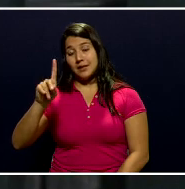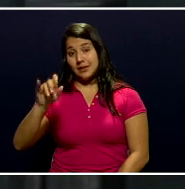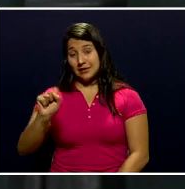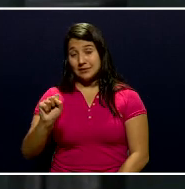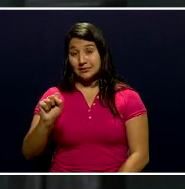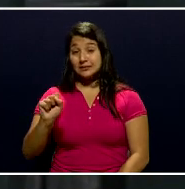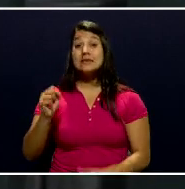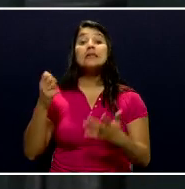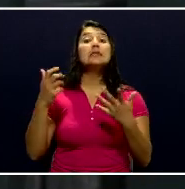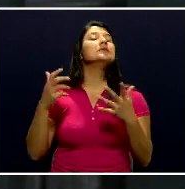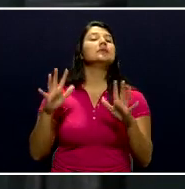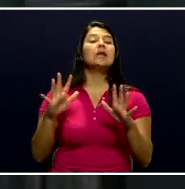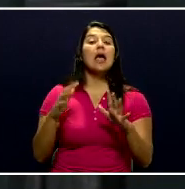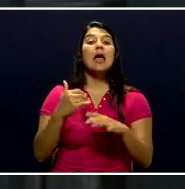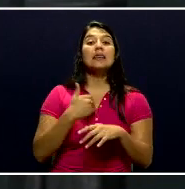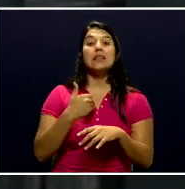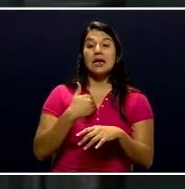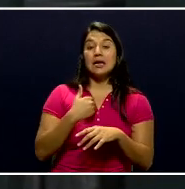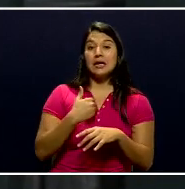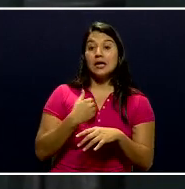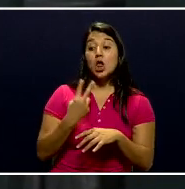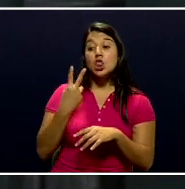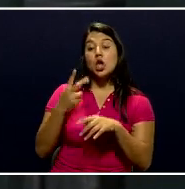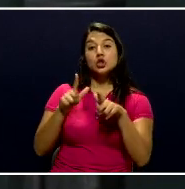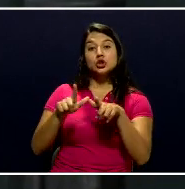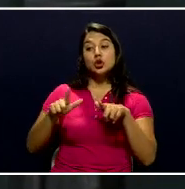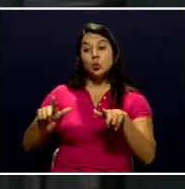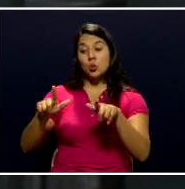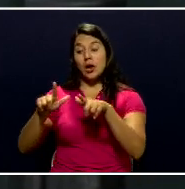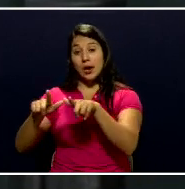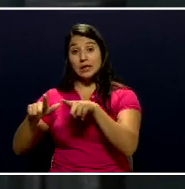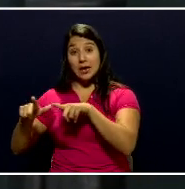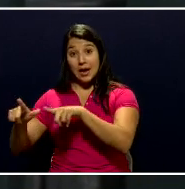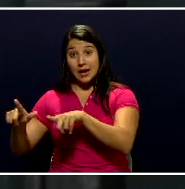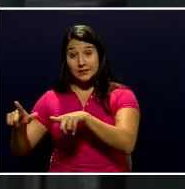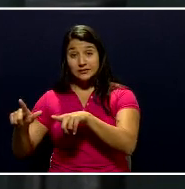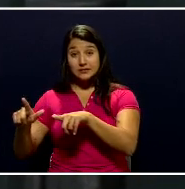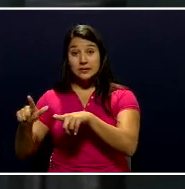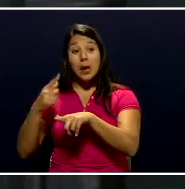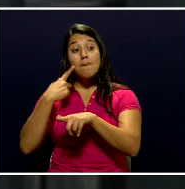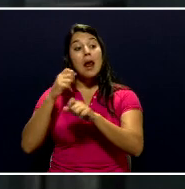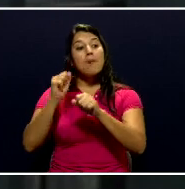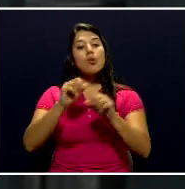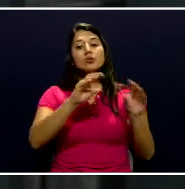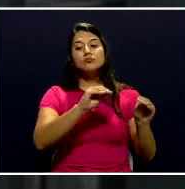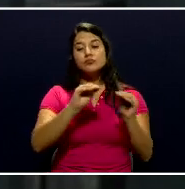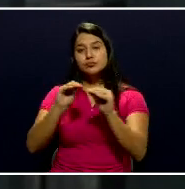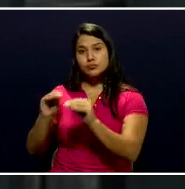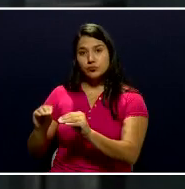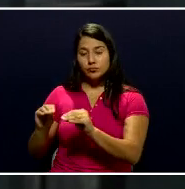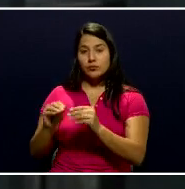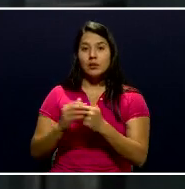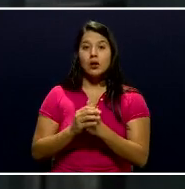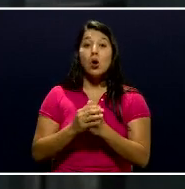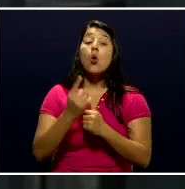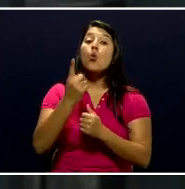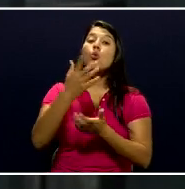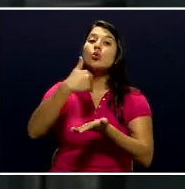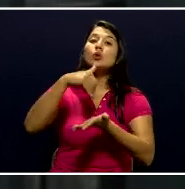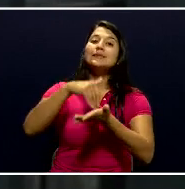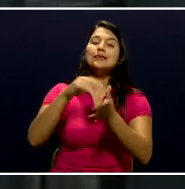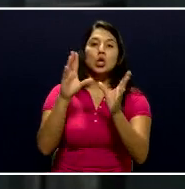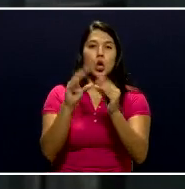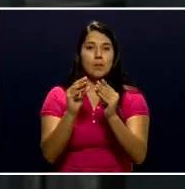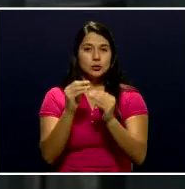un eventual traslado del plenario legislativo en caso de que así lo ordene el Ministerio de Salud. Uno de estos es el Centro de